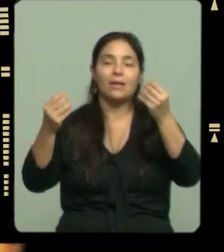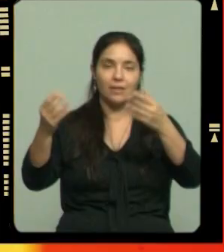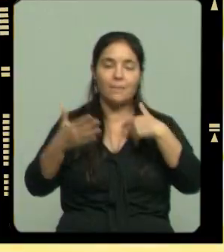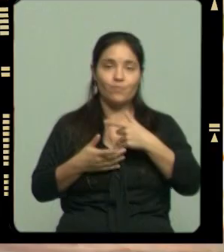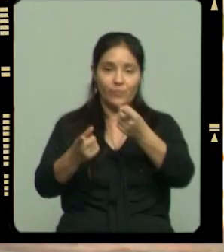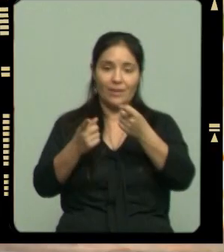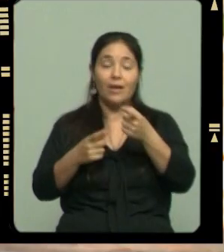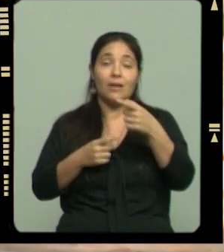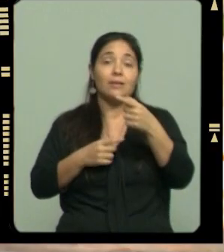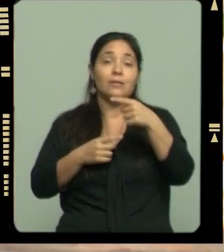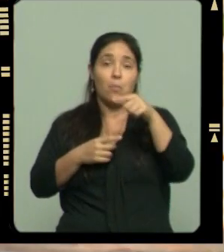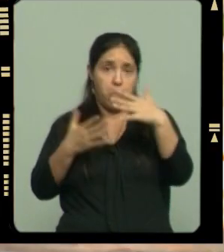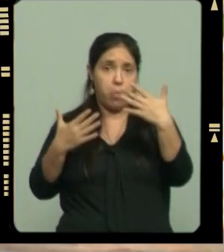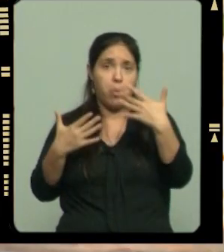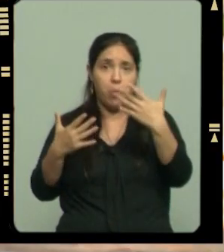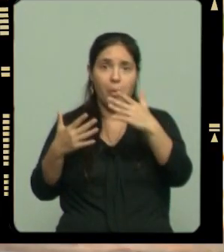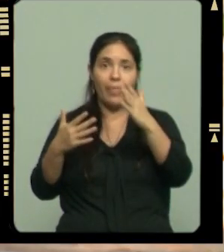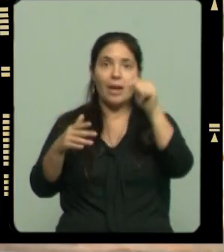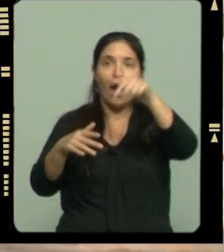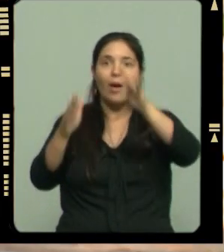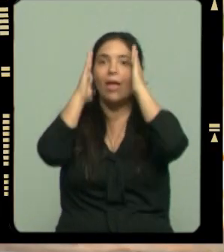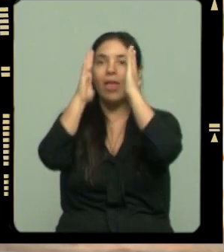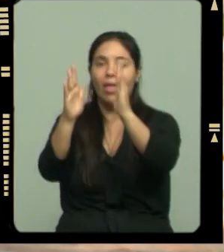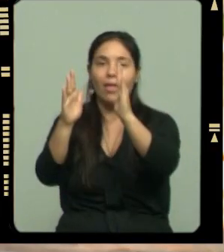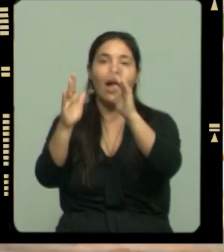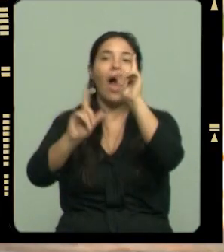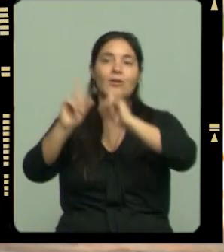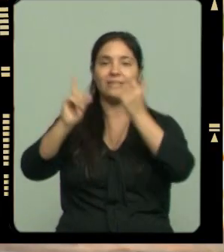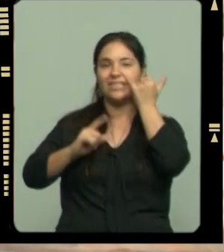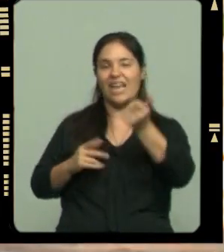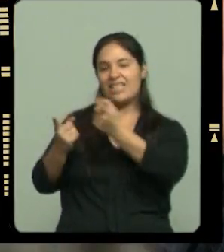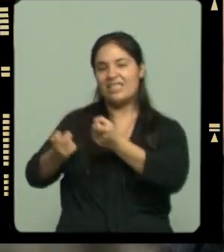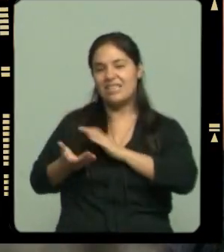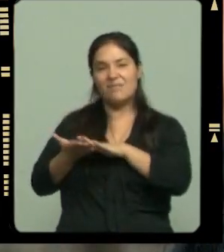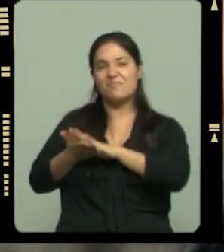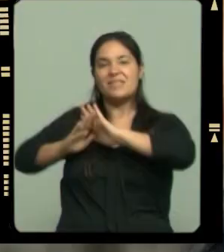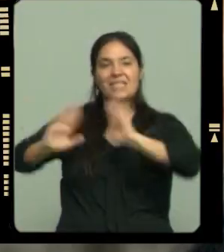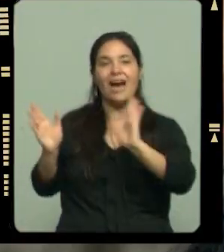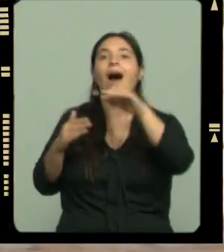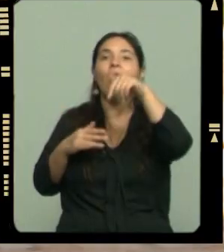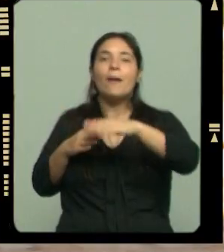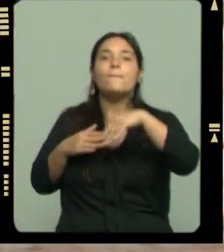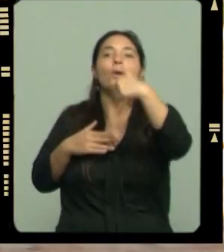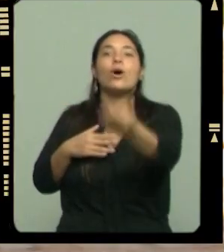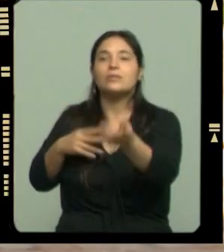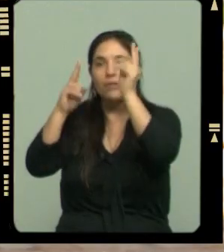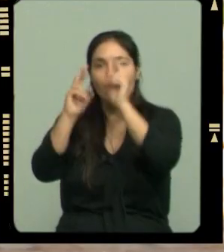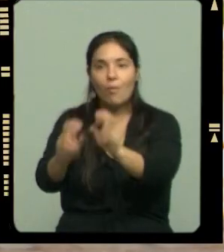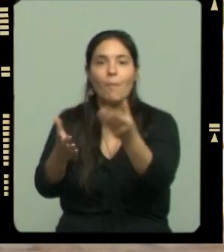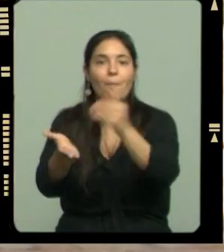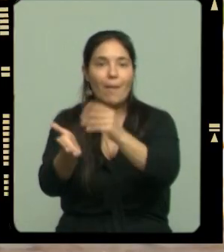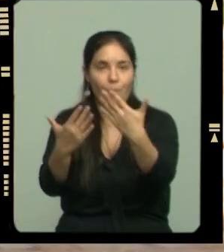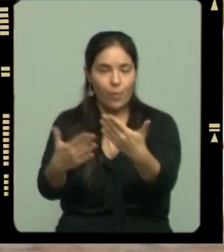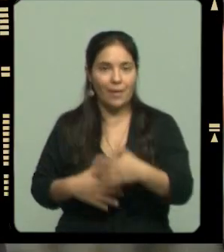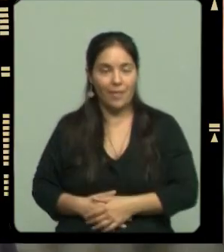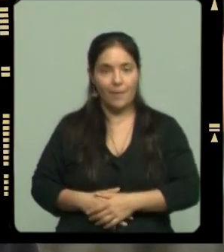además, ¿no? Claro, entonces, y trabajan porque pueden apostar a eso, porque tienen, algunos dicen, bueno, tienen las necesidades satisfechas. O te empieza a redefinir el